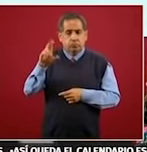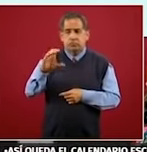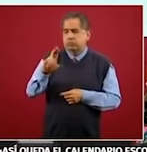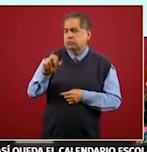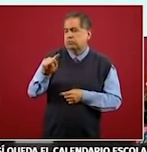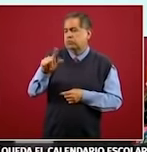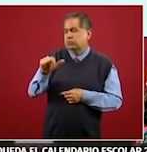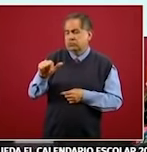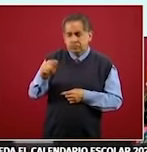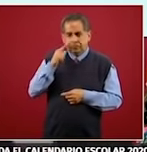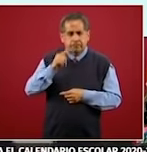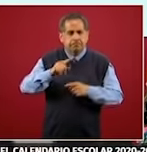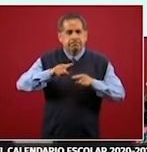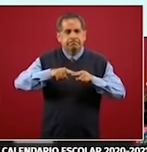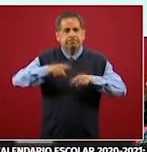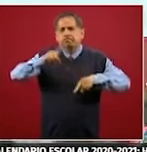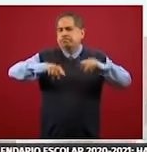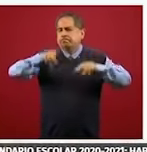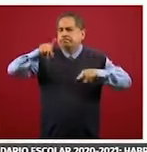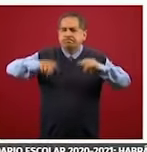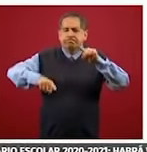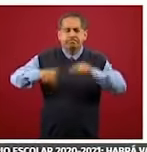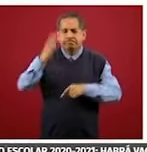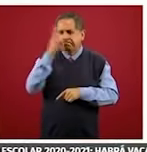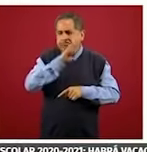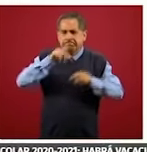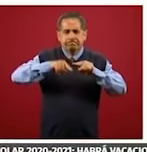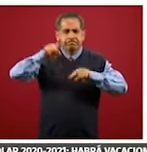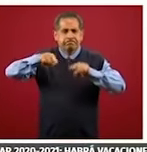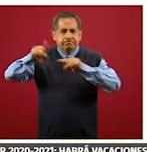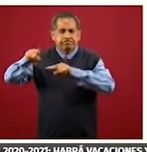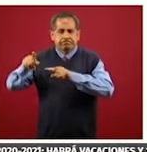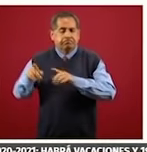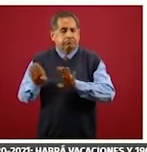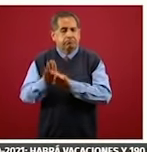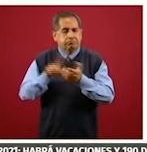también descensos, ascensos, descensos, ascensos, y este es el patrón